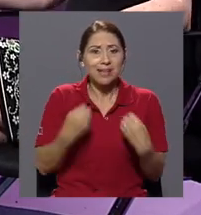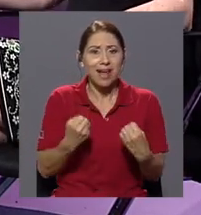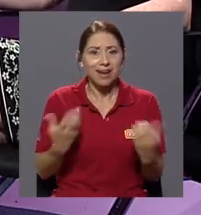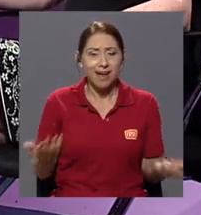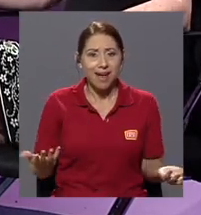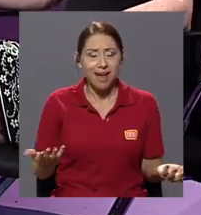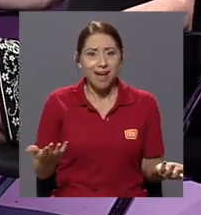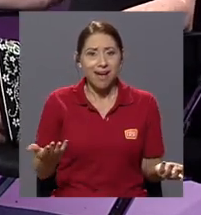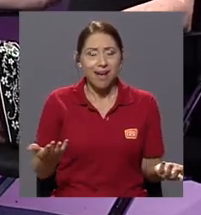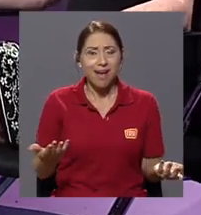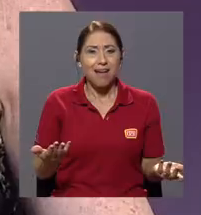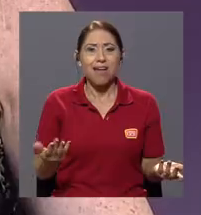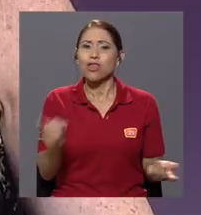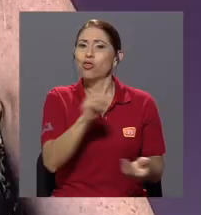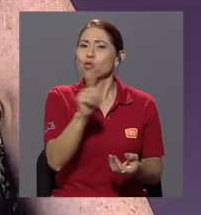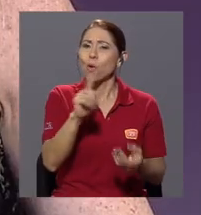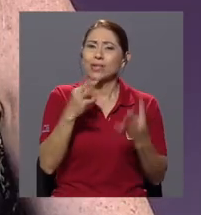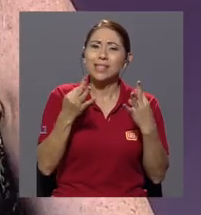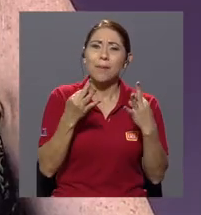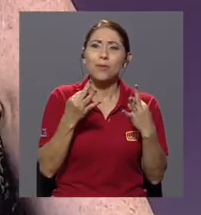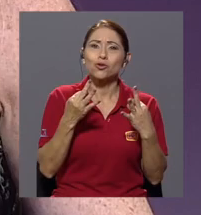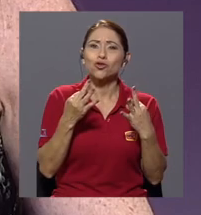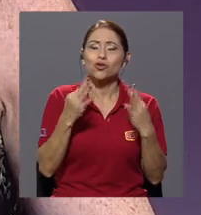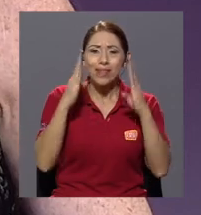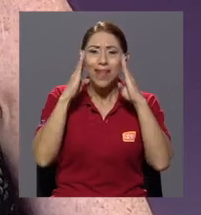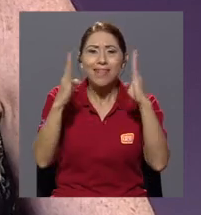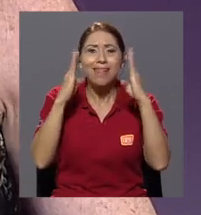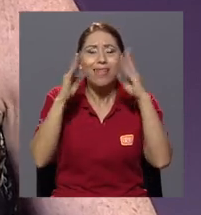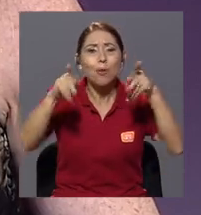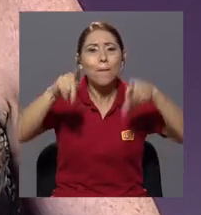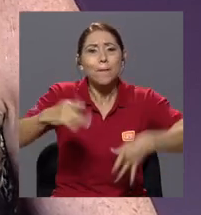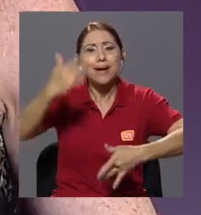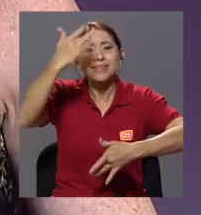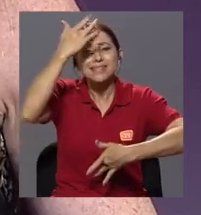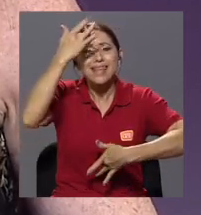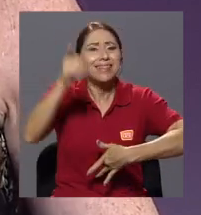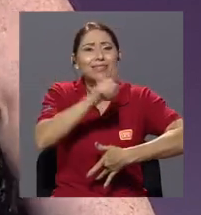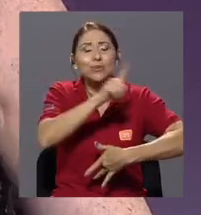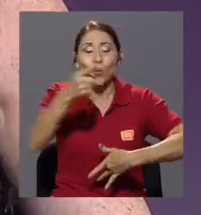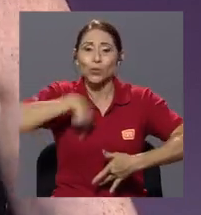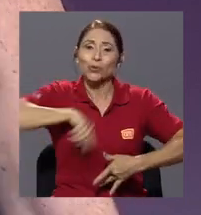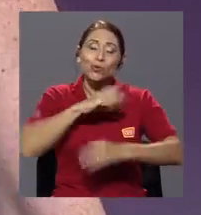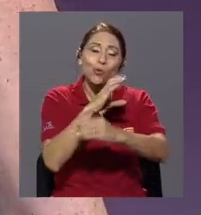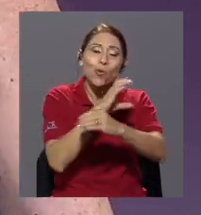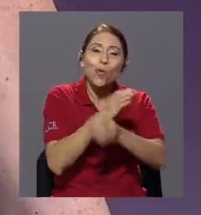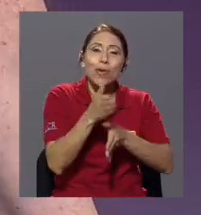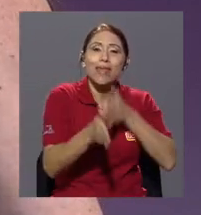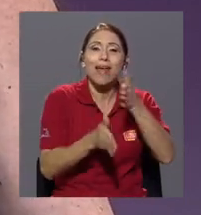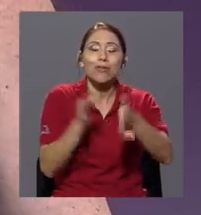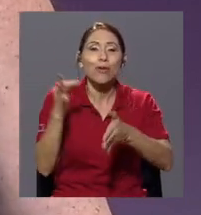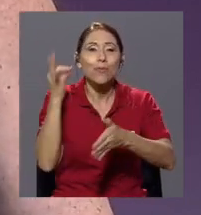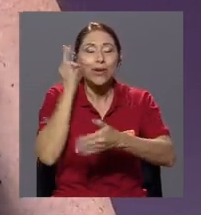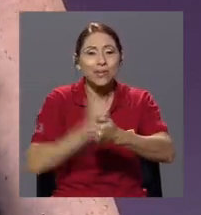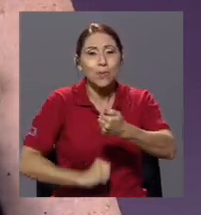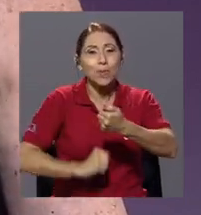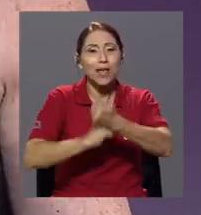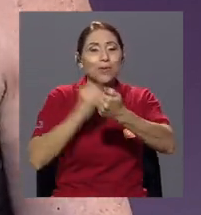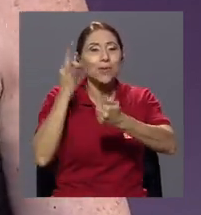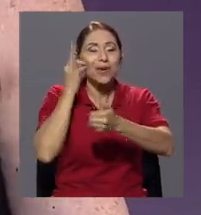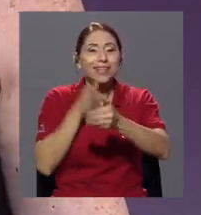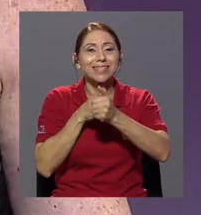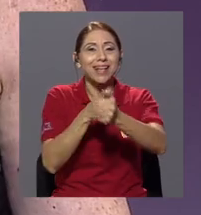embarazada está sana y no no estamos tratando pacientes estamos cuidando a mujeres guía no a mujeres